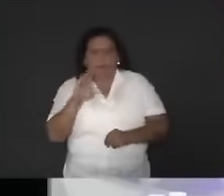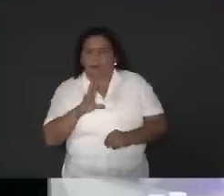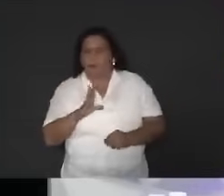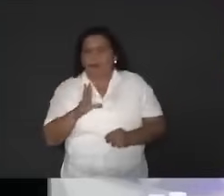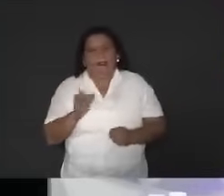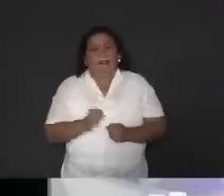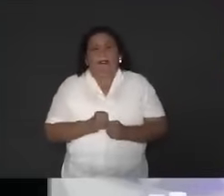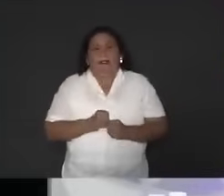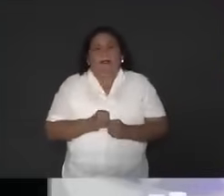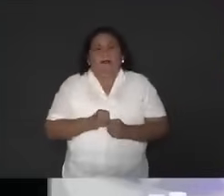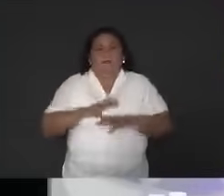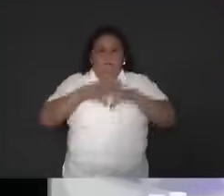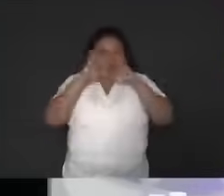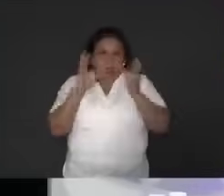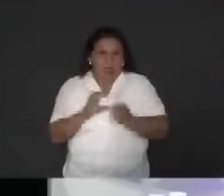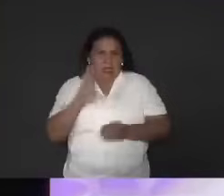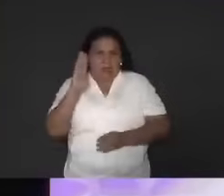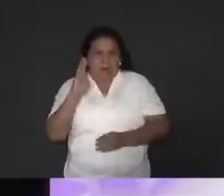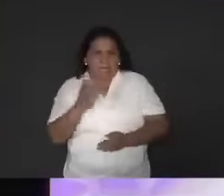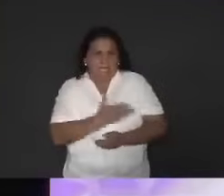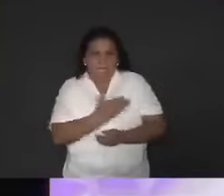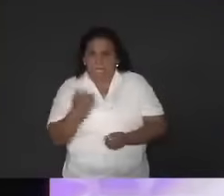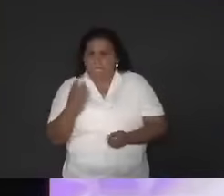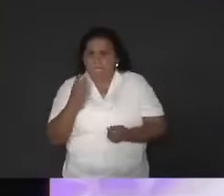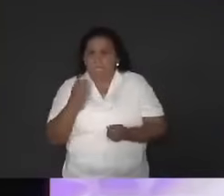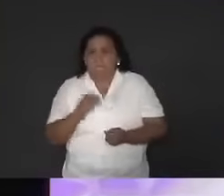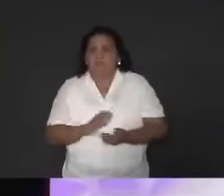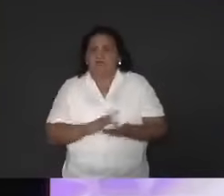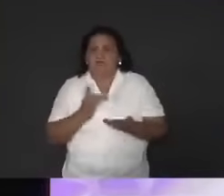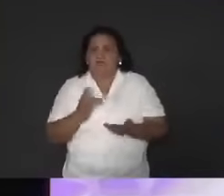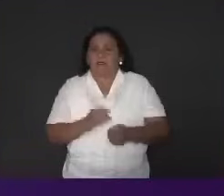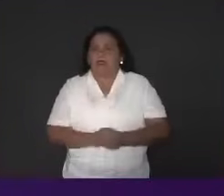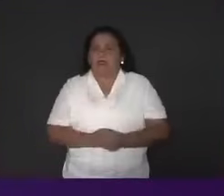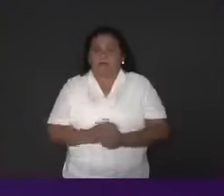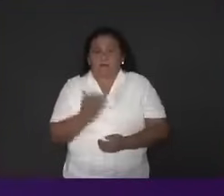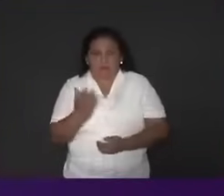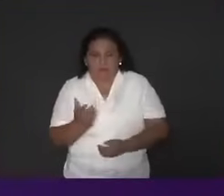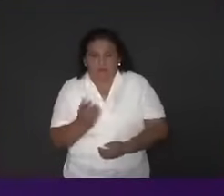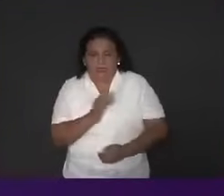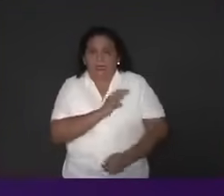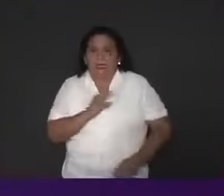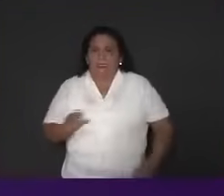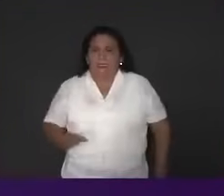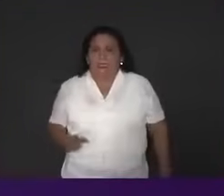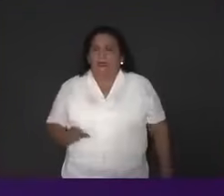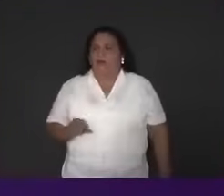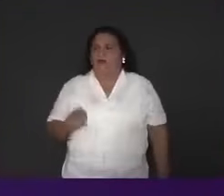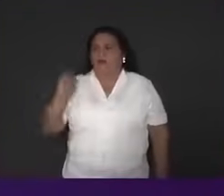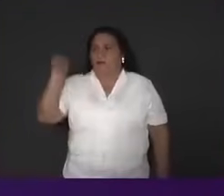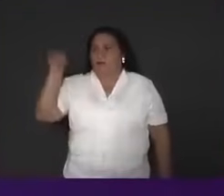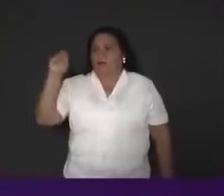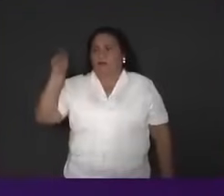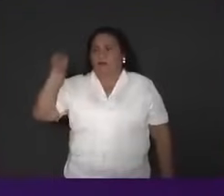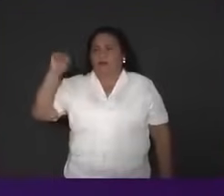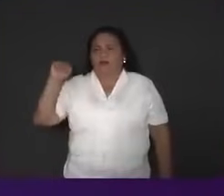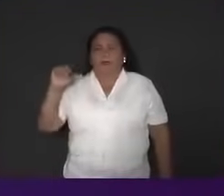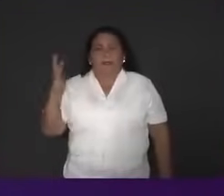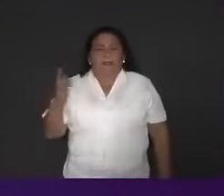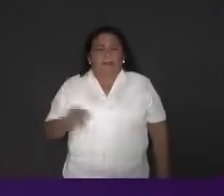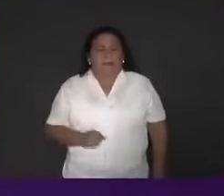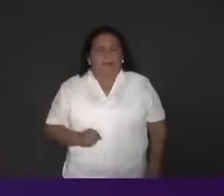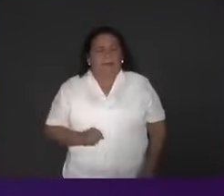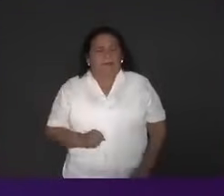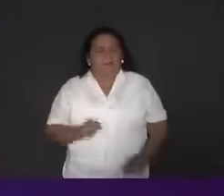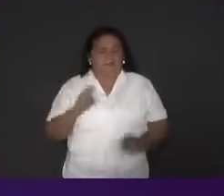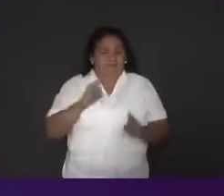presidente. Gracias, candidata. ¿Alguien más? Candidato Joaquín Díaz Mena. Sí, Ve que está desesperado el candidato